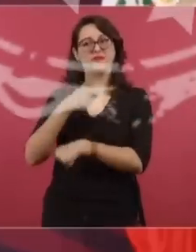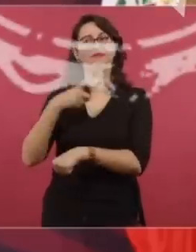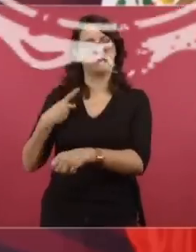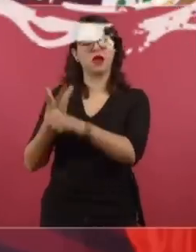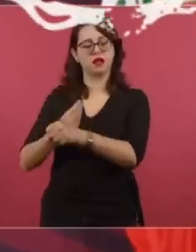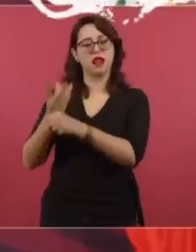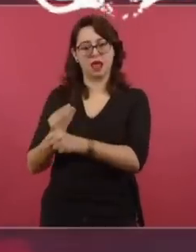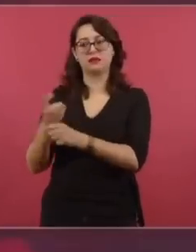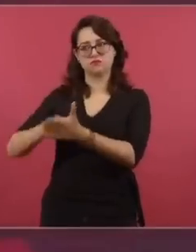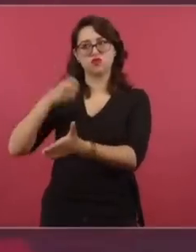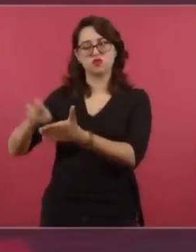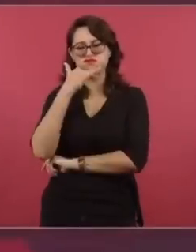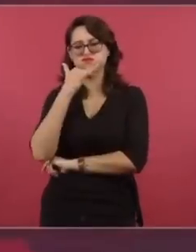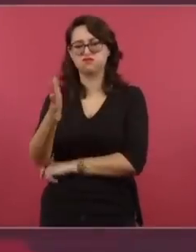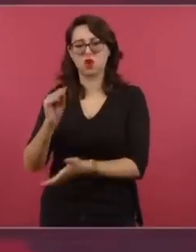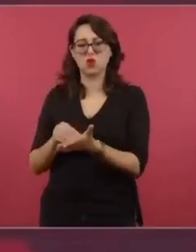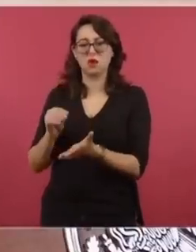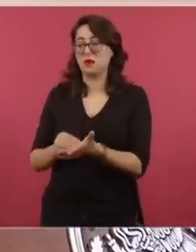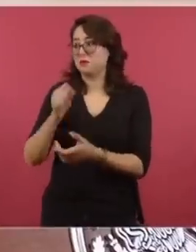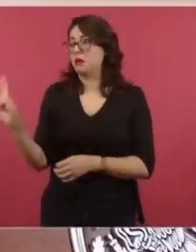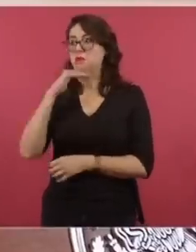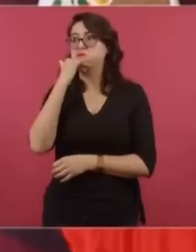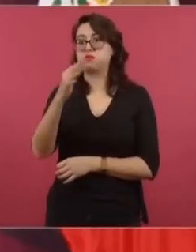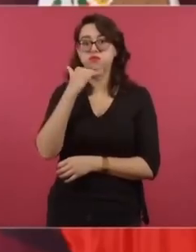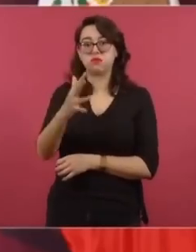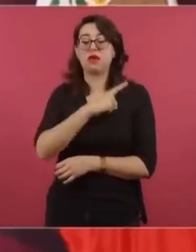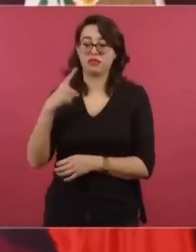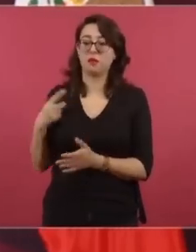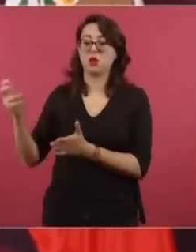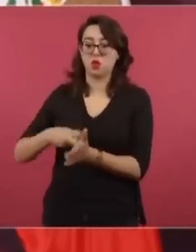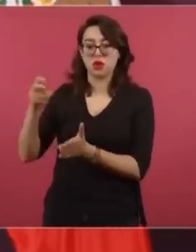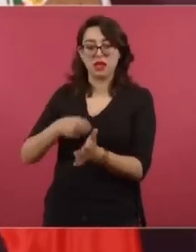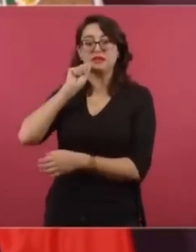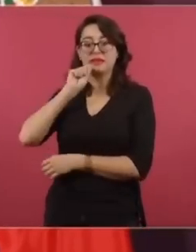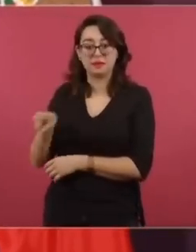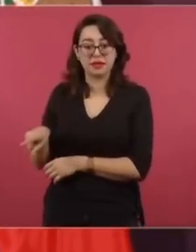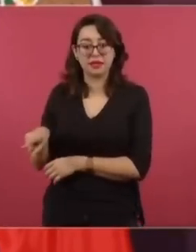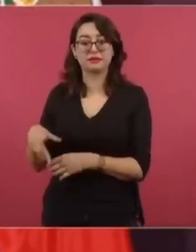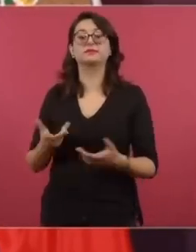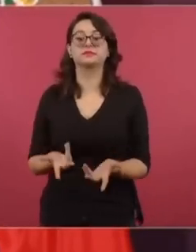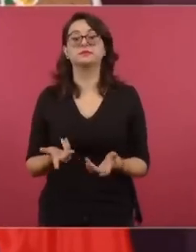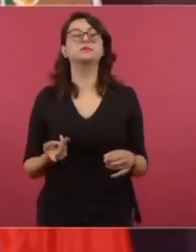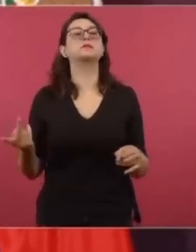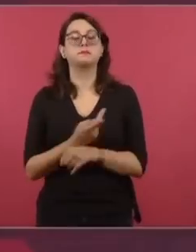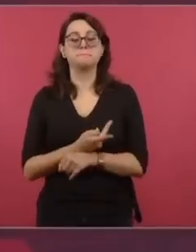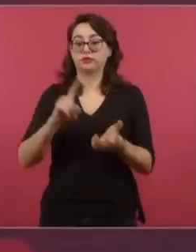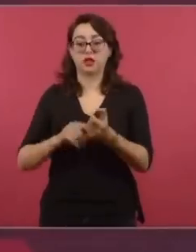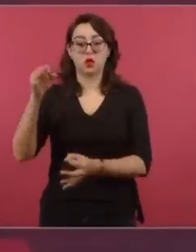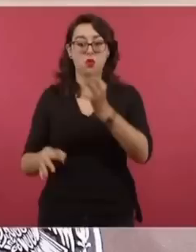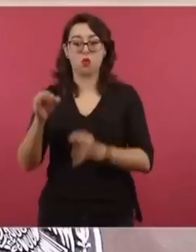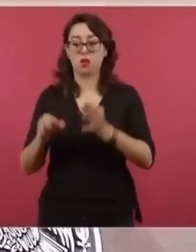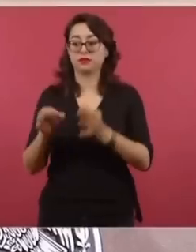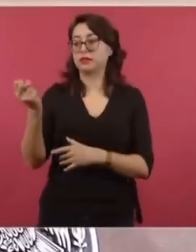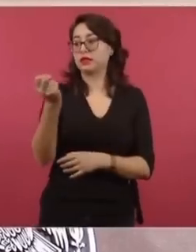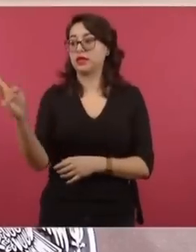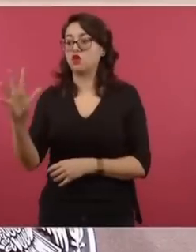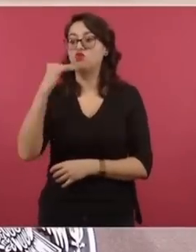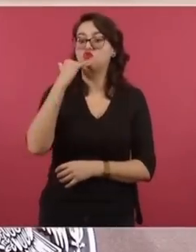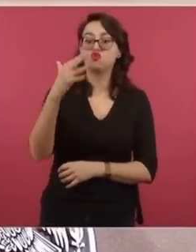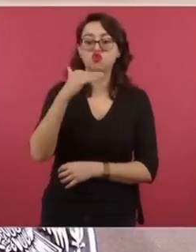falta limpiar de corrupción el Poder Judicial. Ahí es un reducto para mantener el